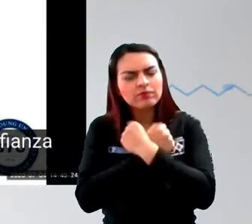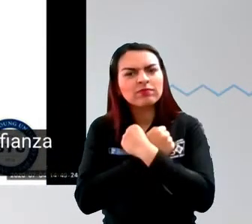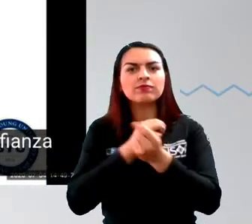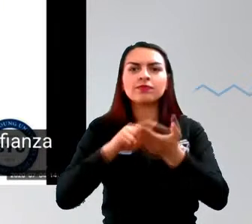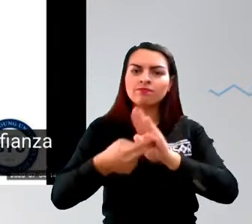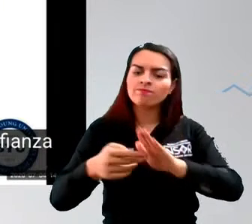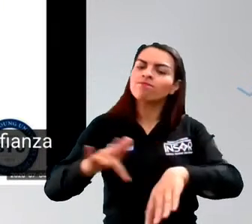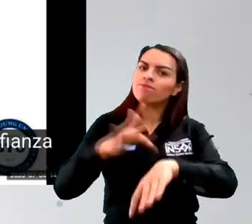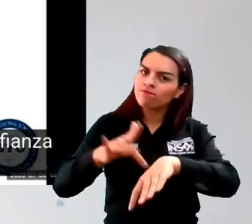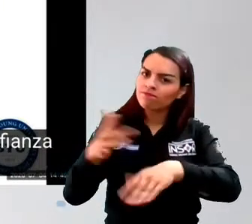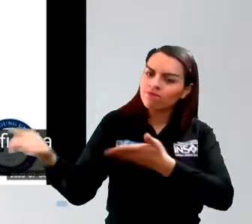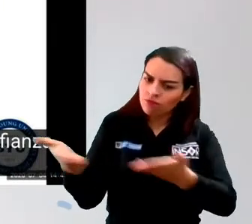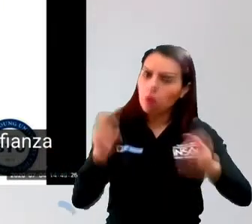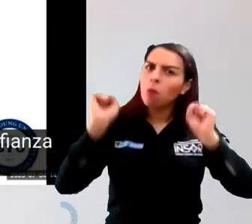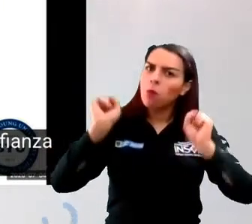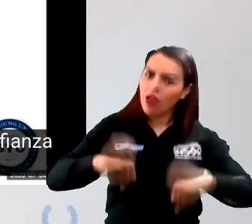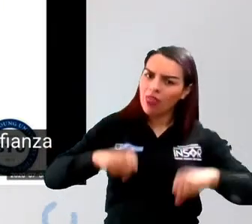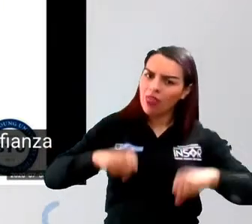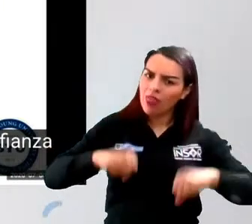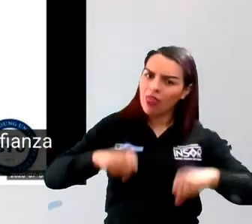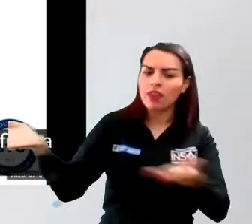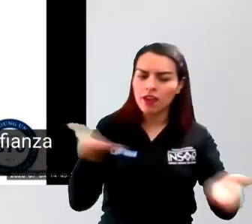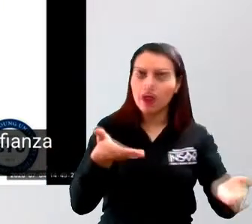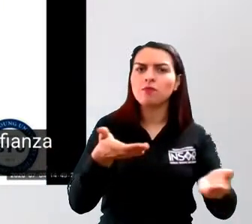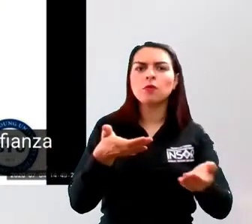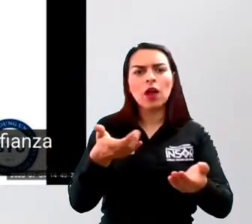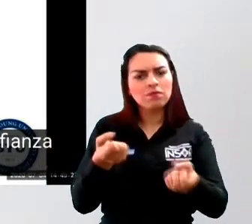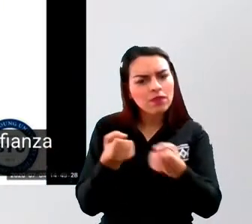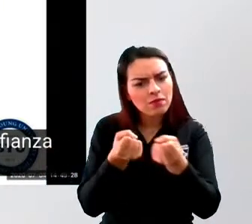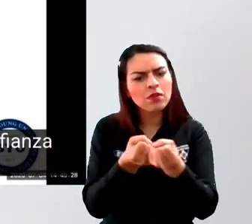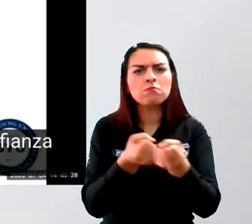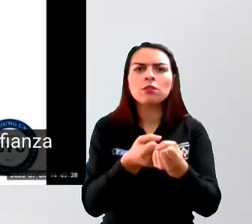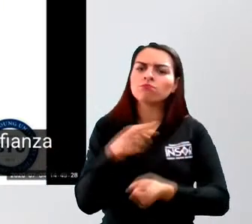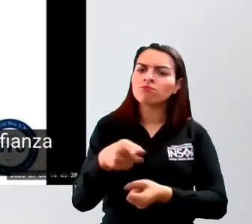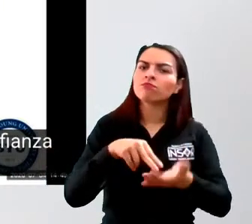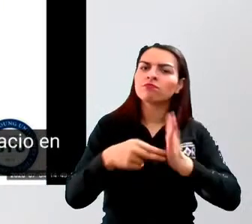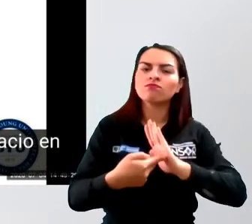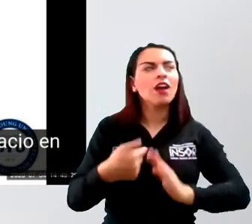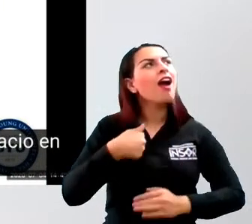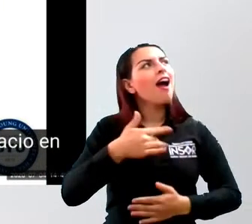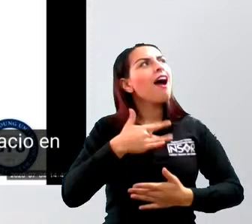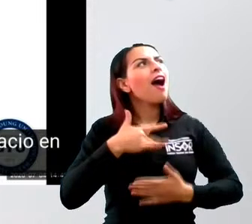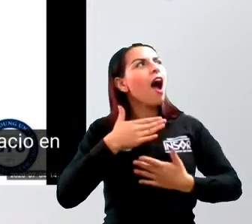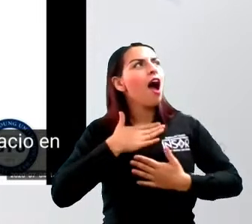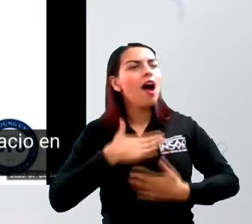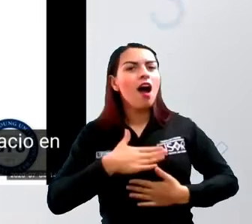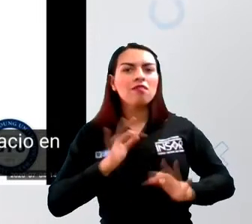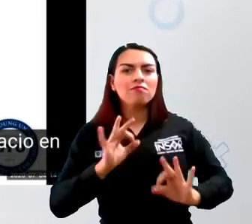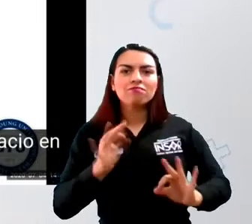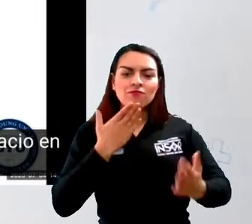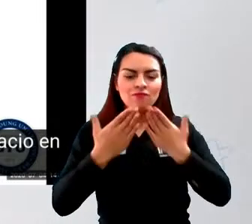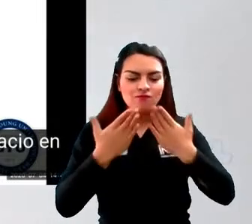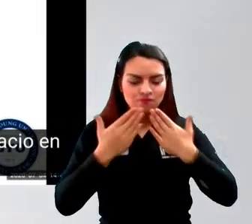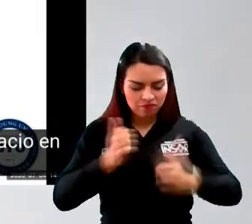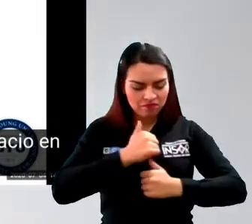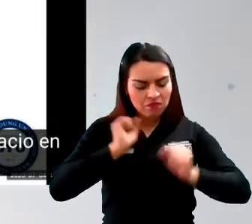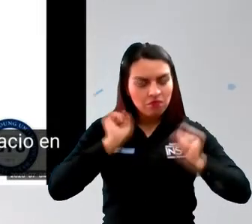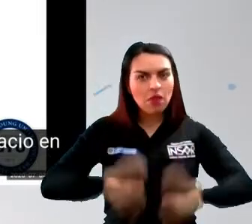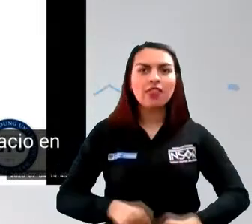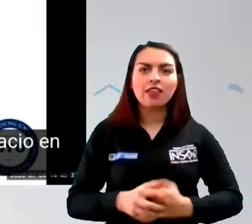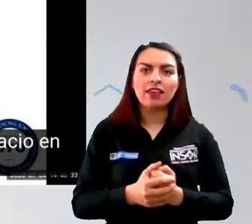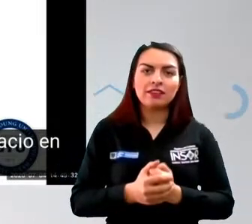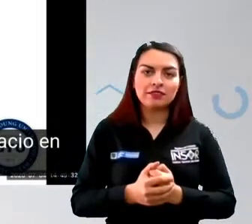que lo podían realizar, ayudándoles a sentir esperanza y confianza en su habilidad. Por lo